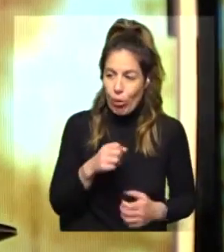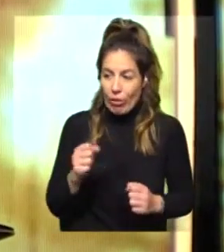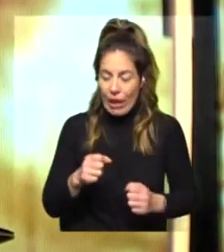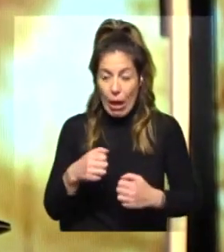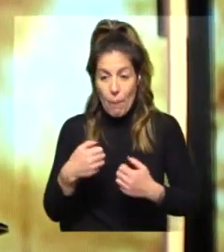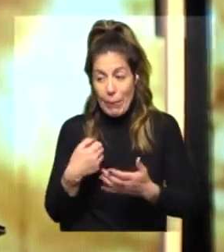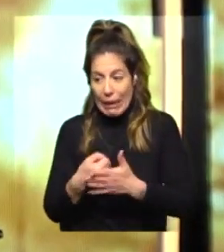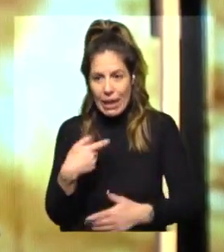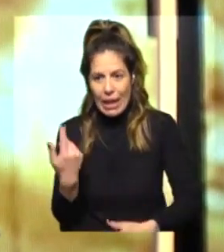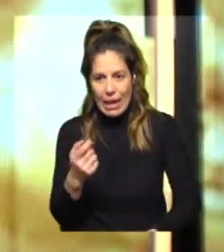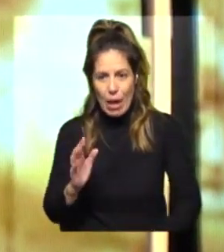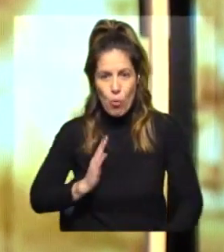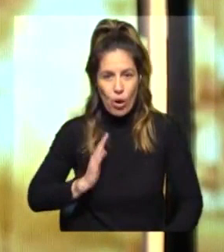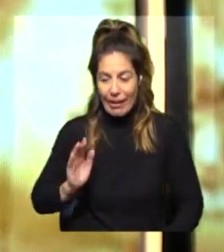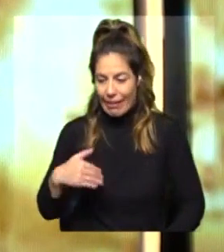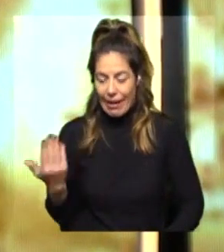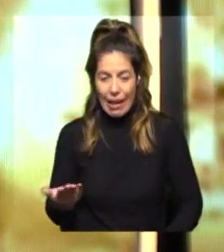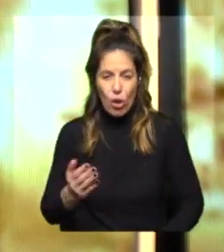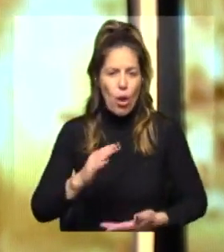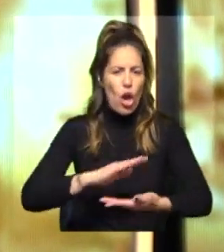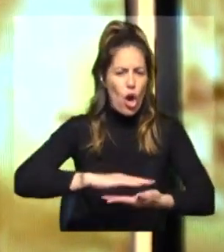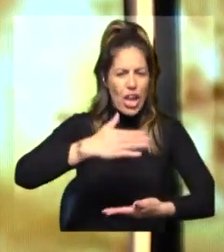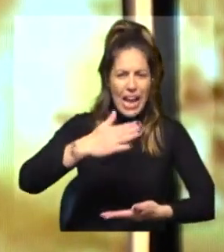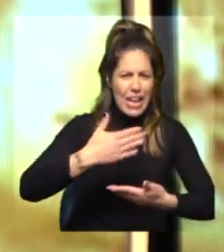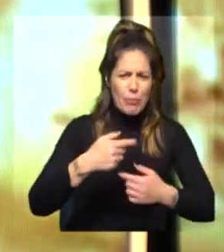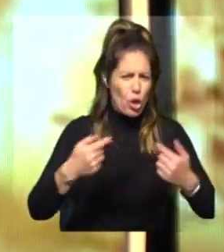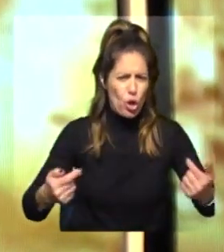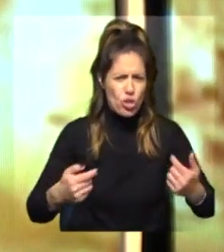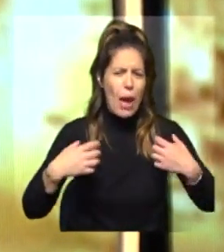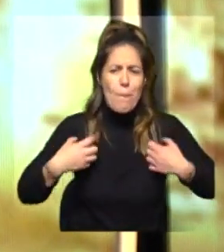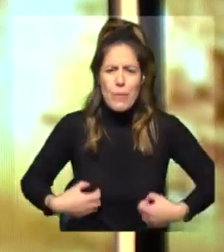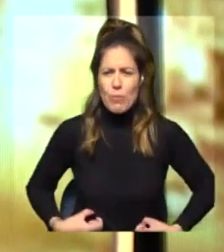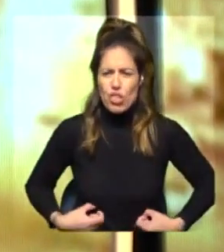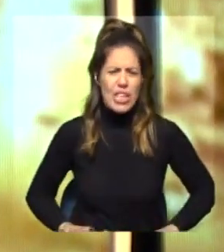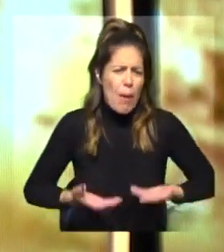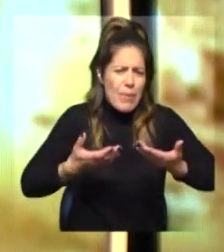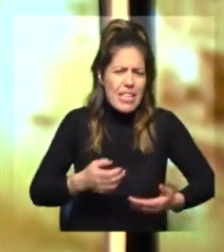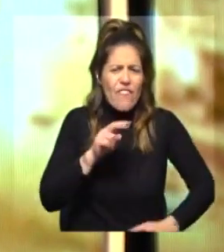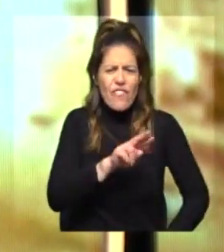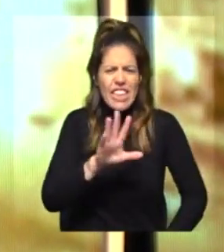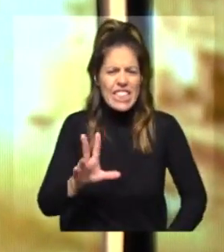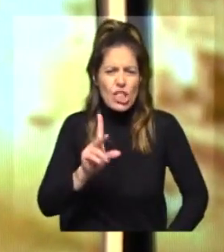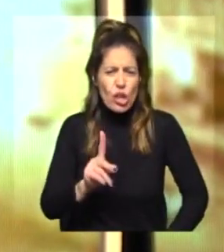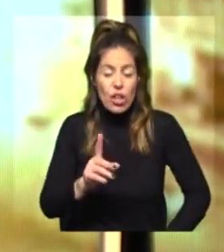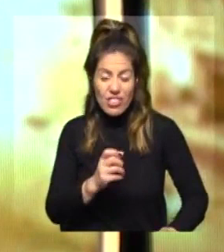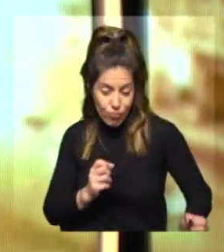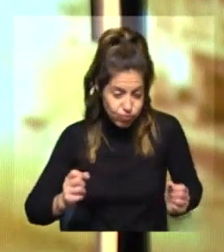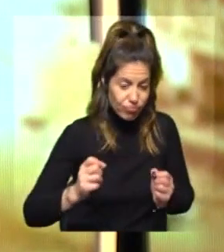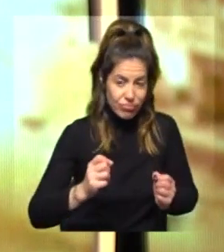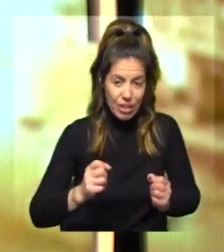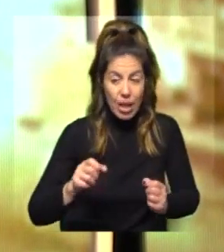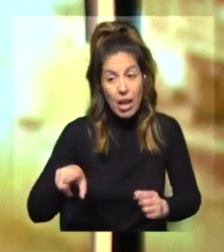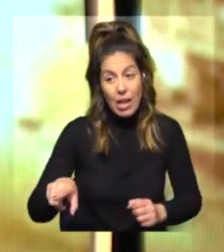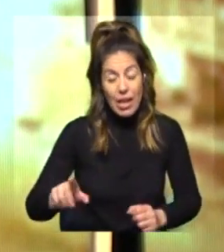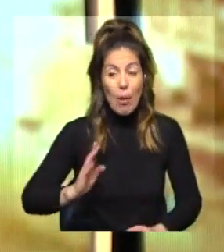asiento de al lado porque con la laptop y el resto de mis cosas la mochila pesaba como 25 kg y si daba un giro rápido la vida de esa